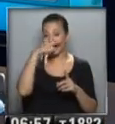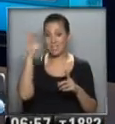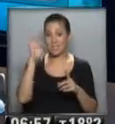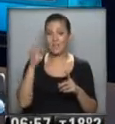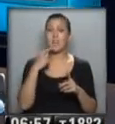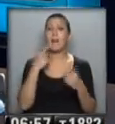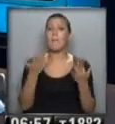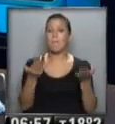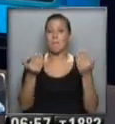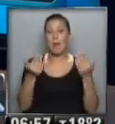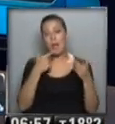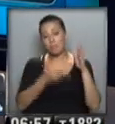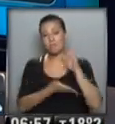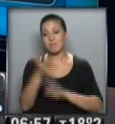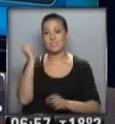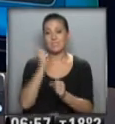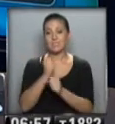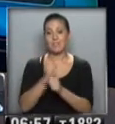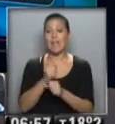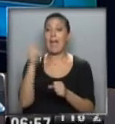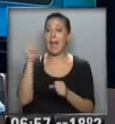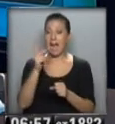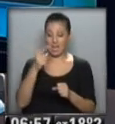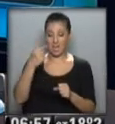Aires. Vamos, que salimos a trabajar. Gary, yo,